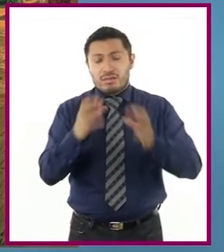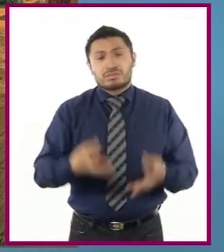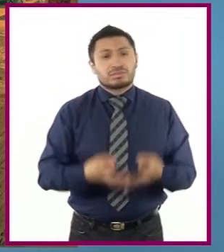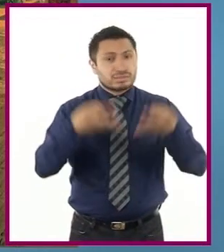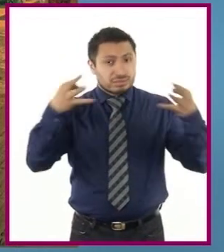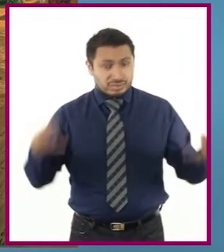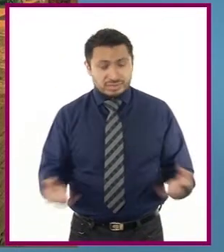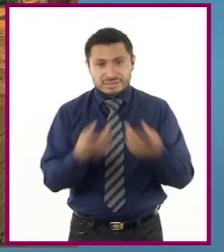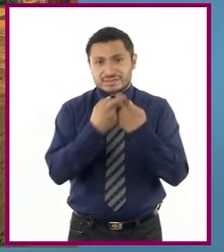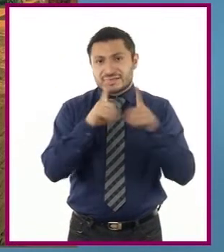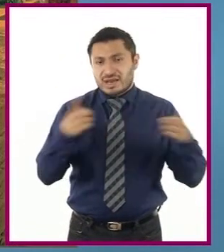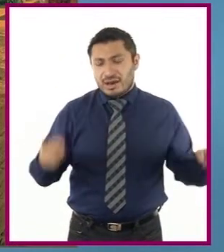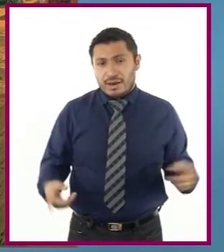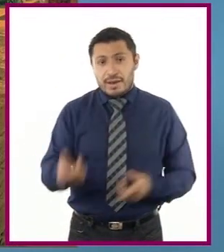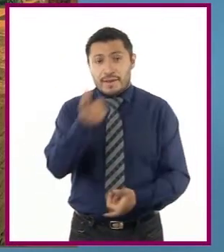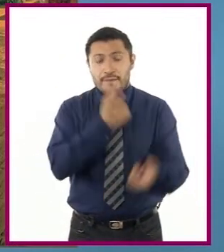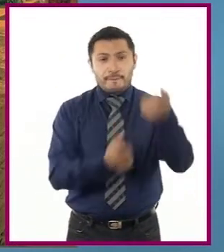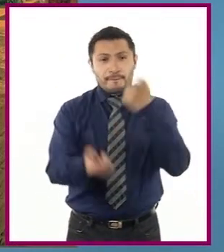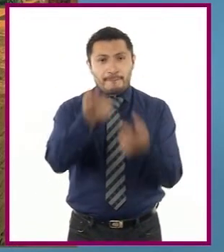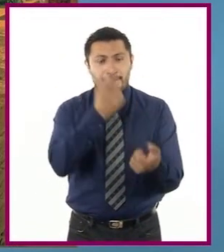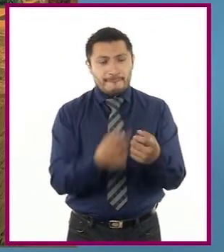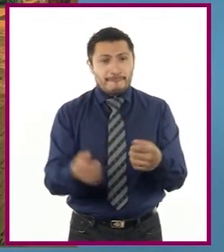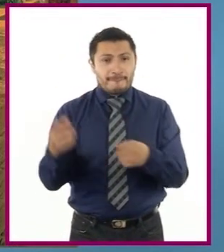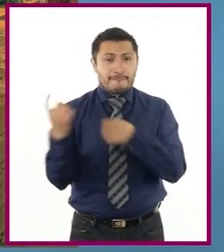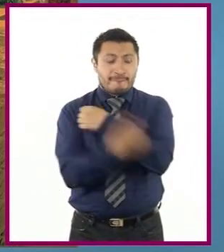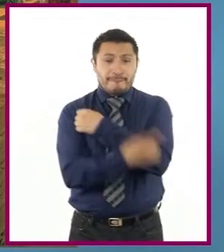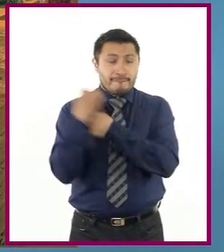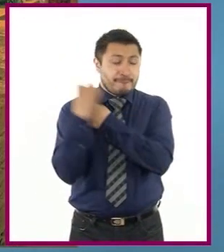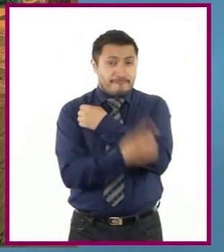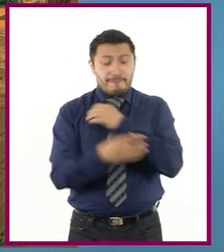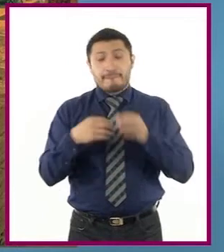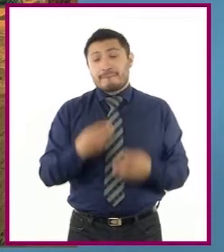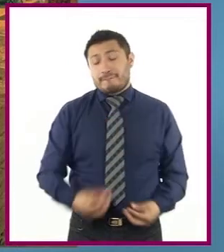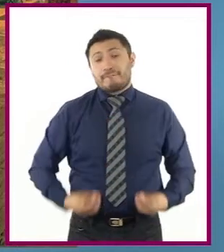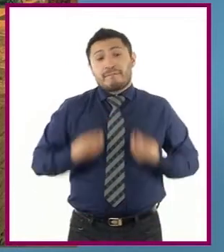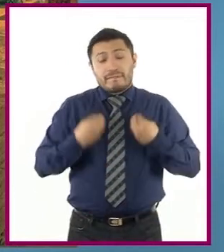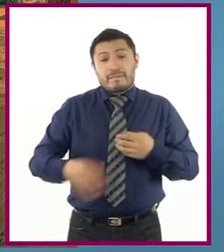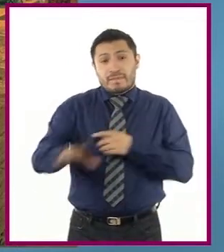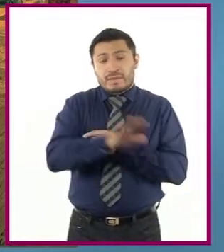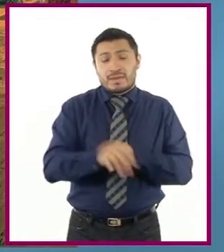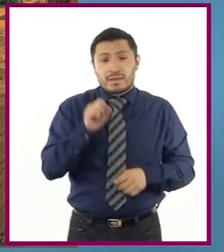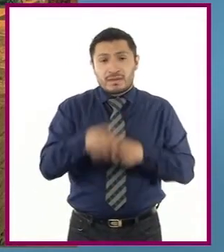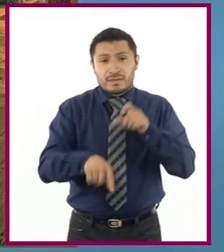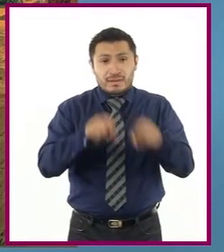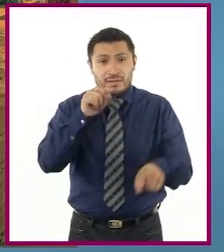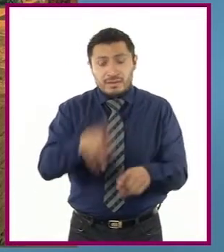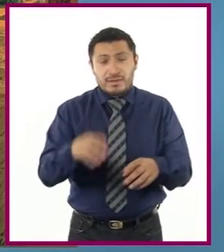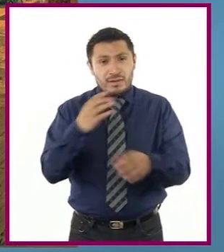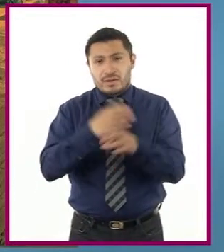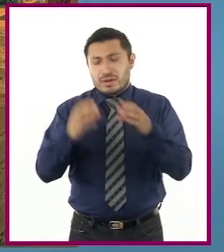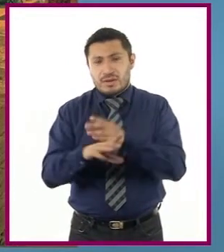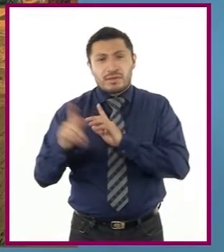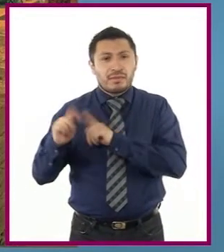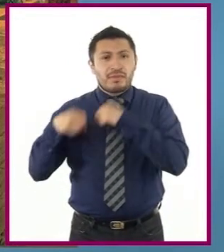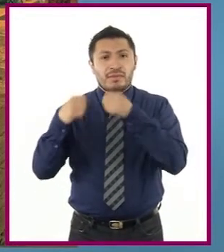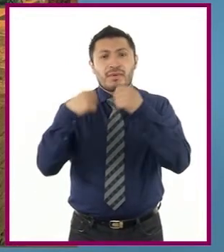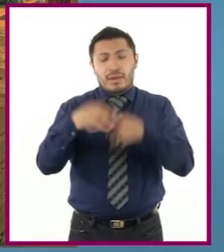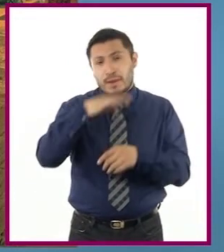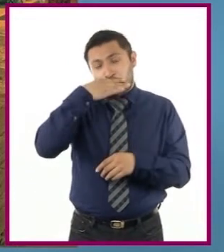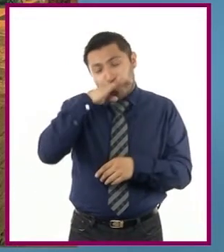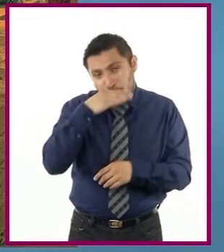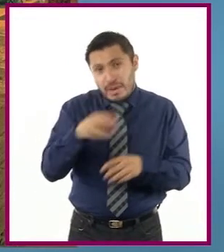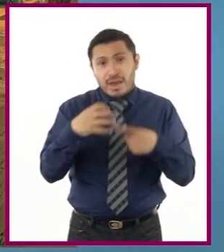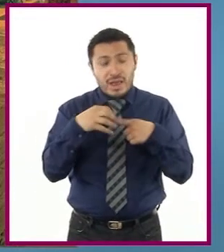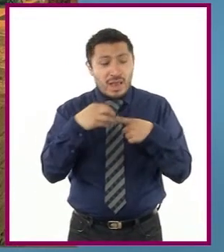tierras y desarrollaban una economía de autosubsistencia, basada en el cultivo de productos tradicionales como el maíz,